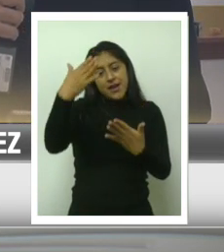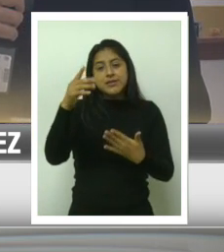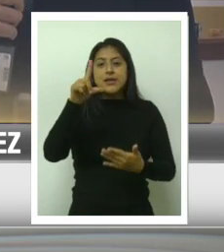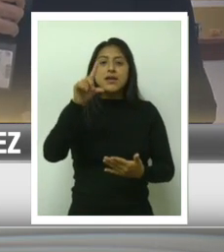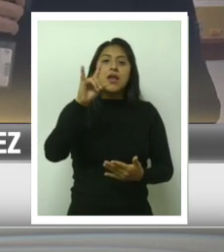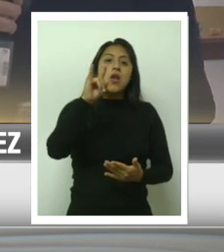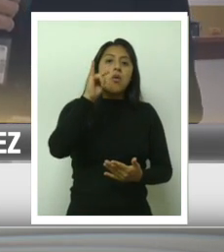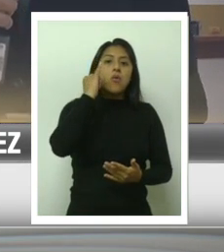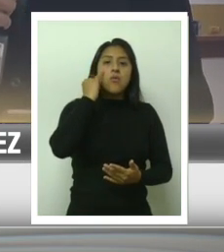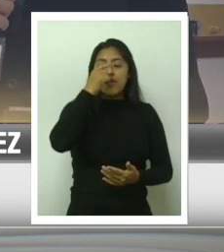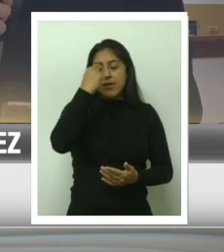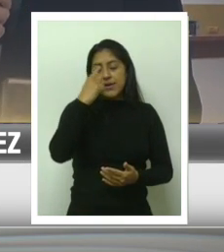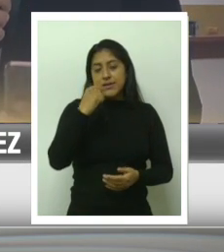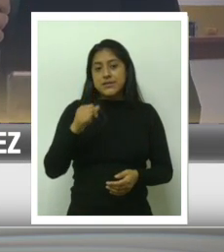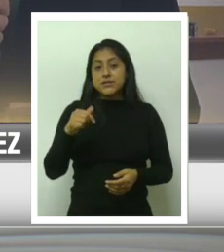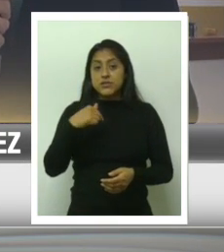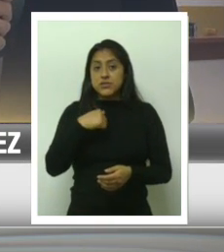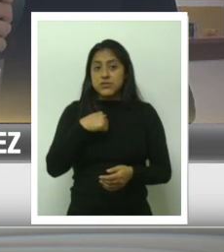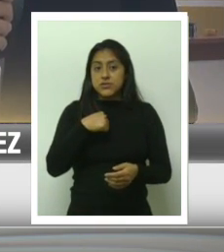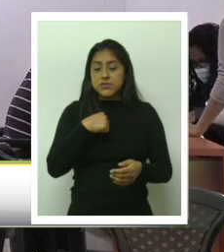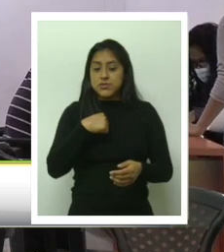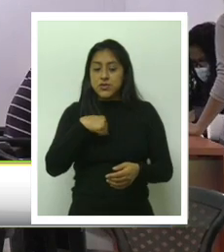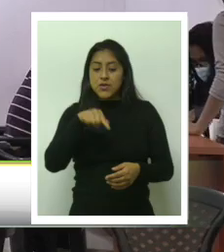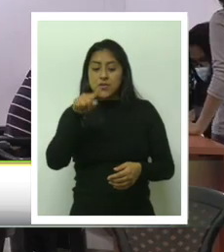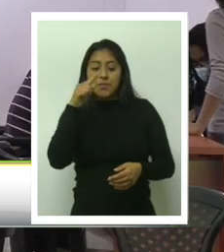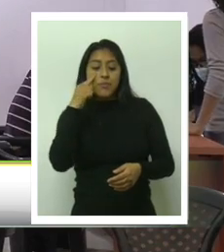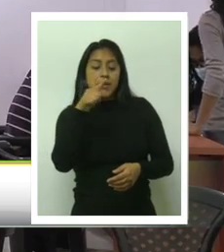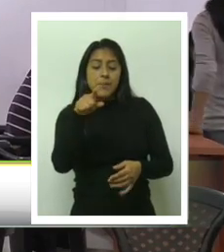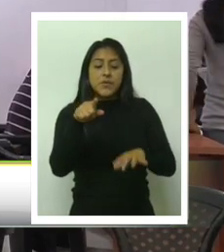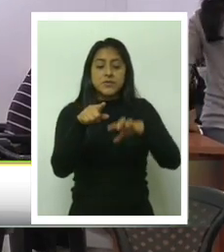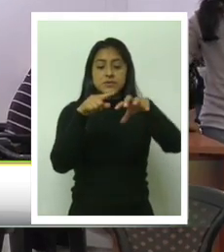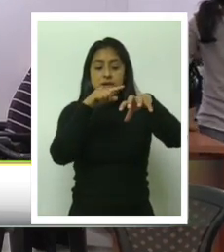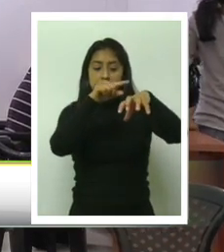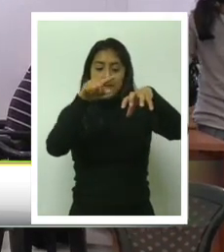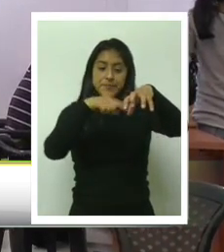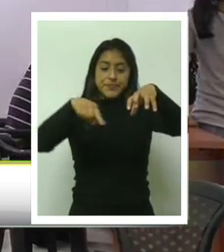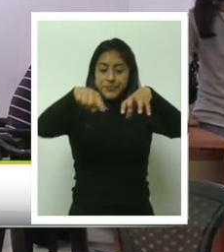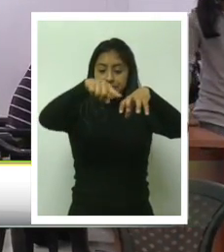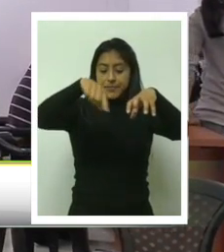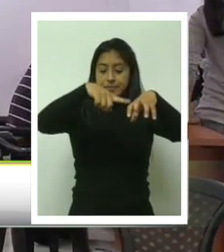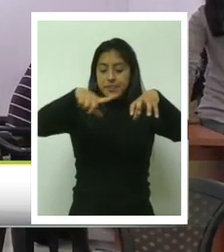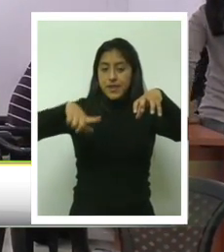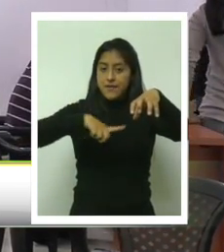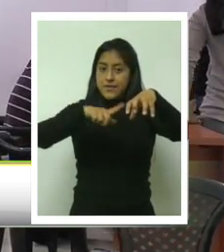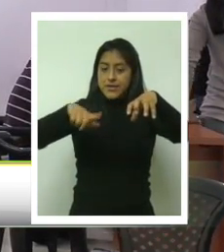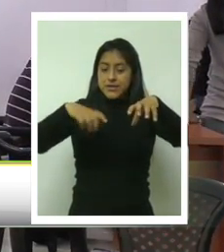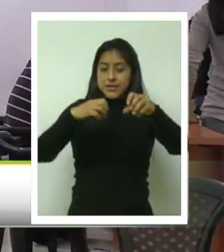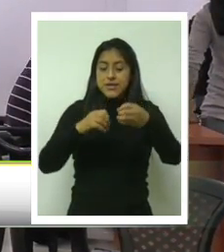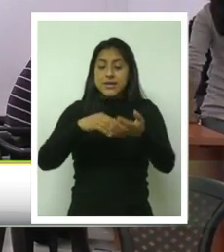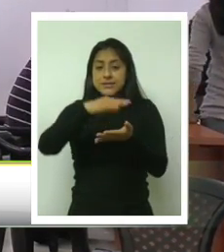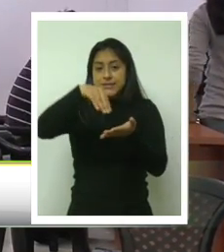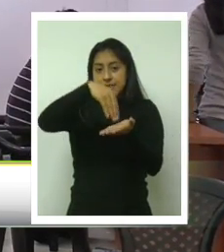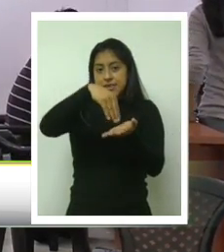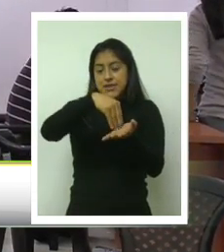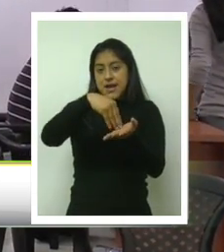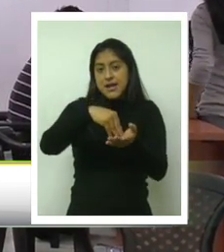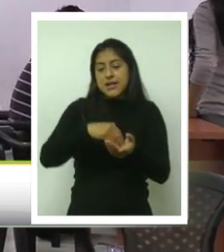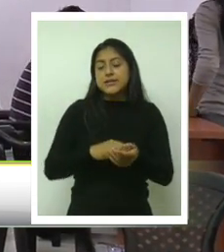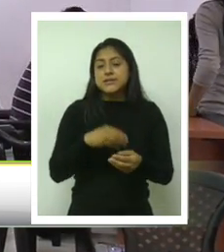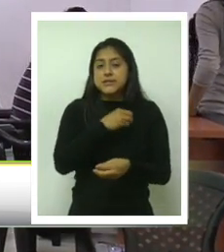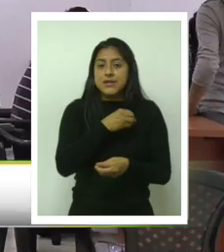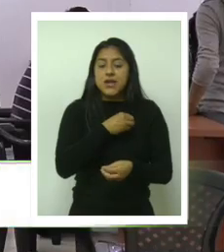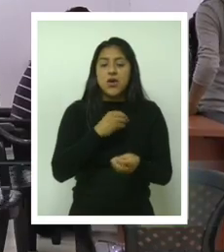gracias, Luis. Yo me encuentro ubicado en la sede central del Registro Nacional de las Personas. Y es que quiero darles a conocer los horarios de